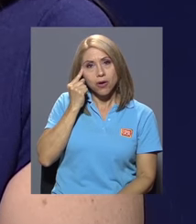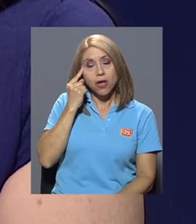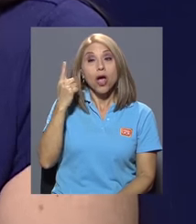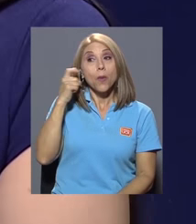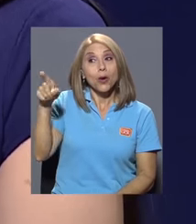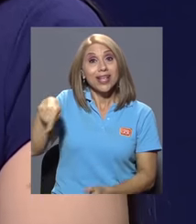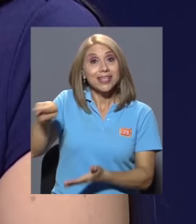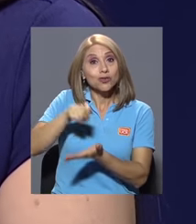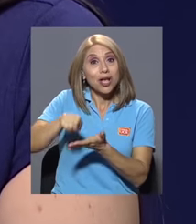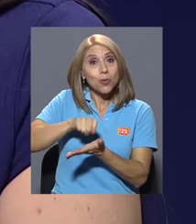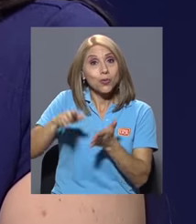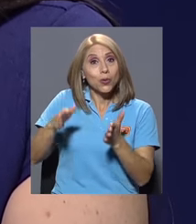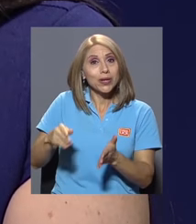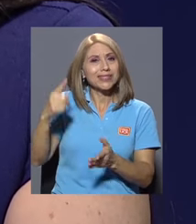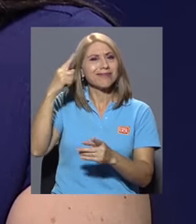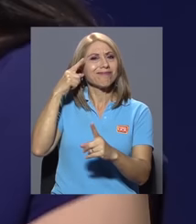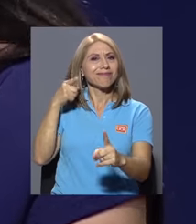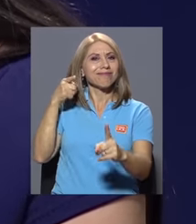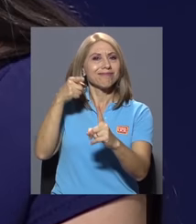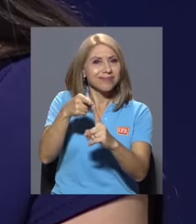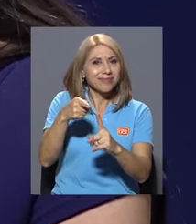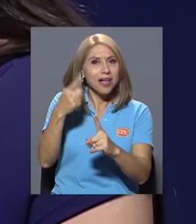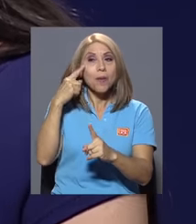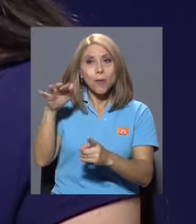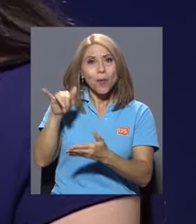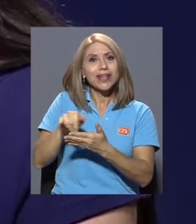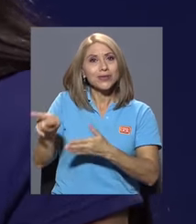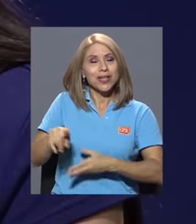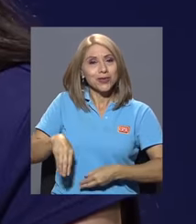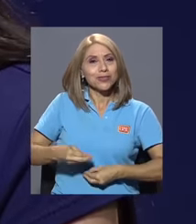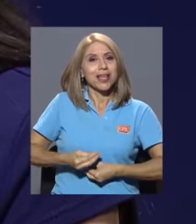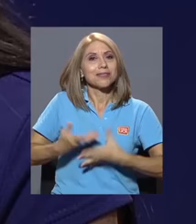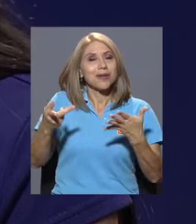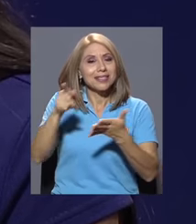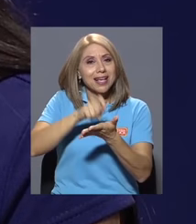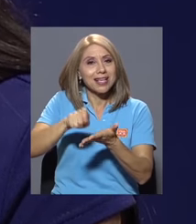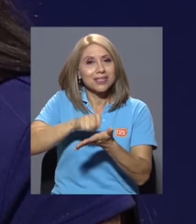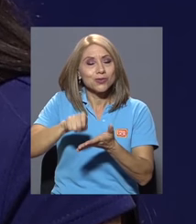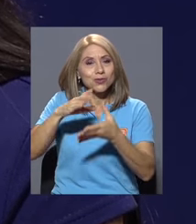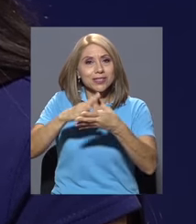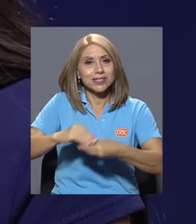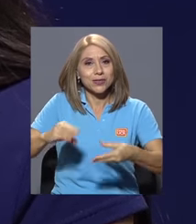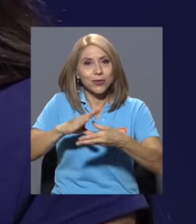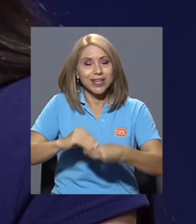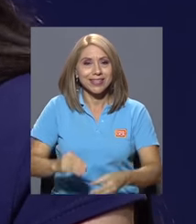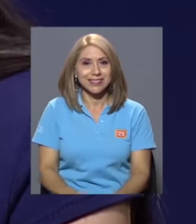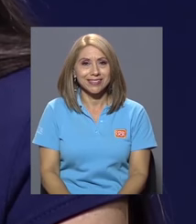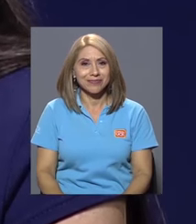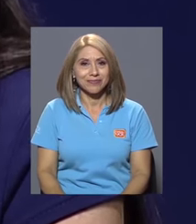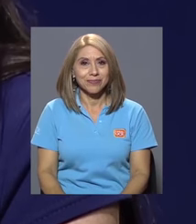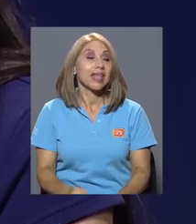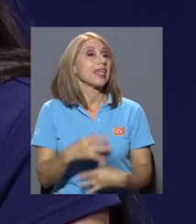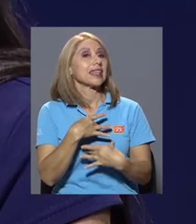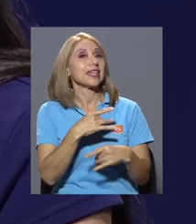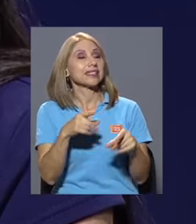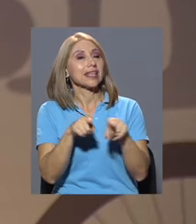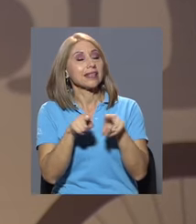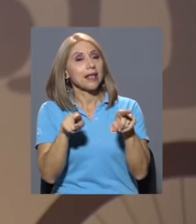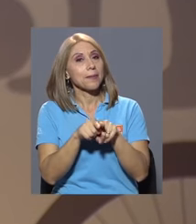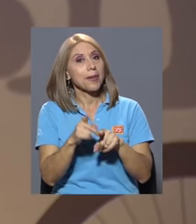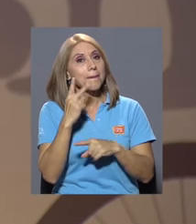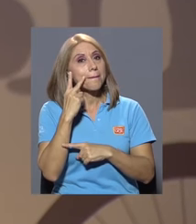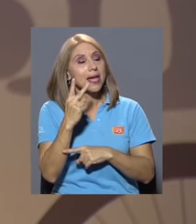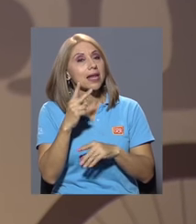tienen estos autores, por eso es que ellos expresan esas ideas en sus historias. Bueno, interesante también ver